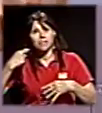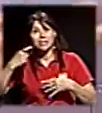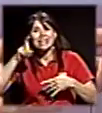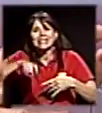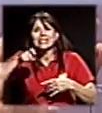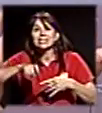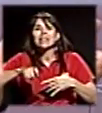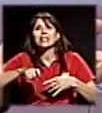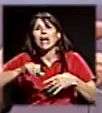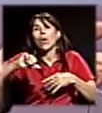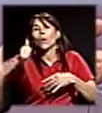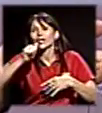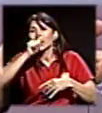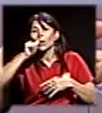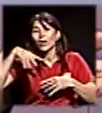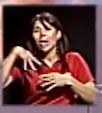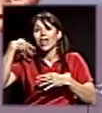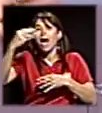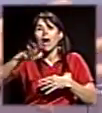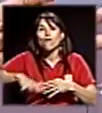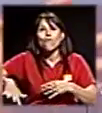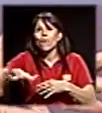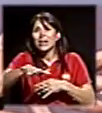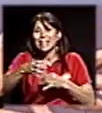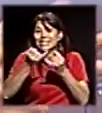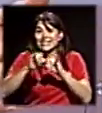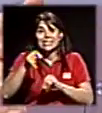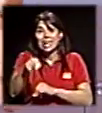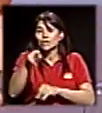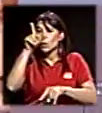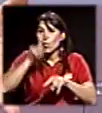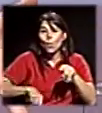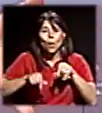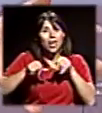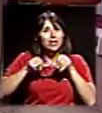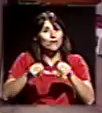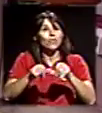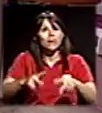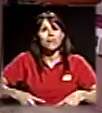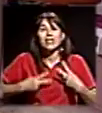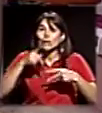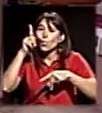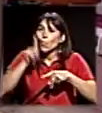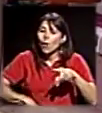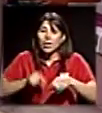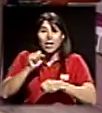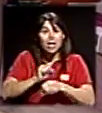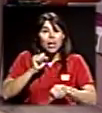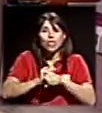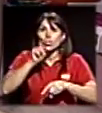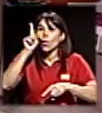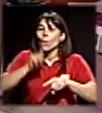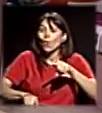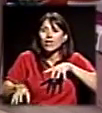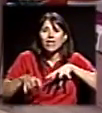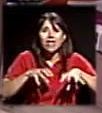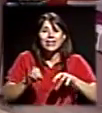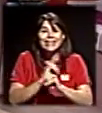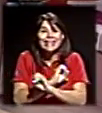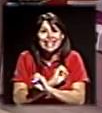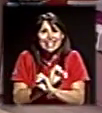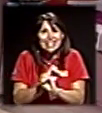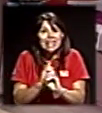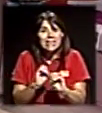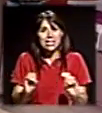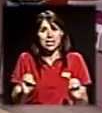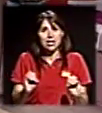y ya sin eso no puedes vivir y sin eso no puedes ni siquiera funcionar mínimamente llega un punto